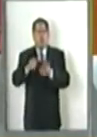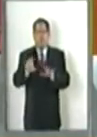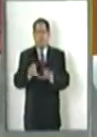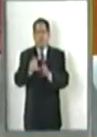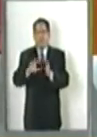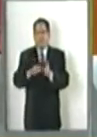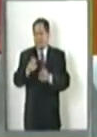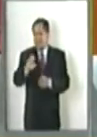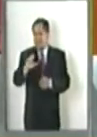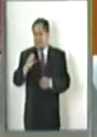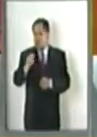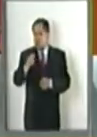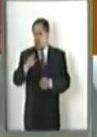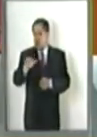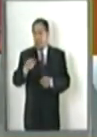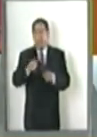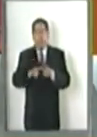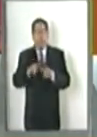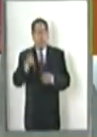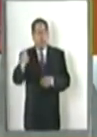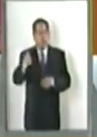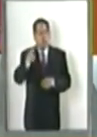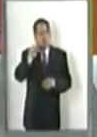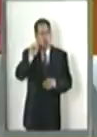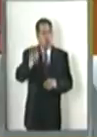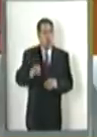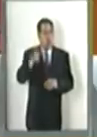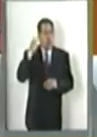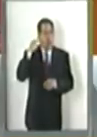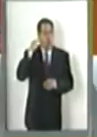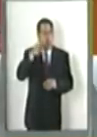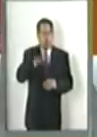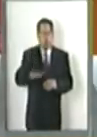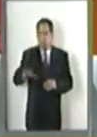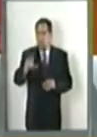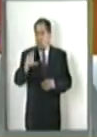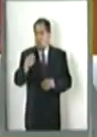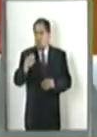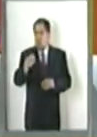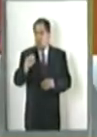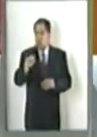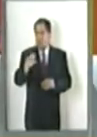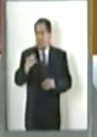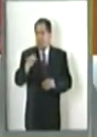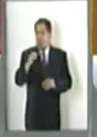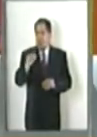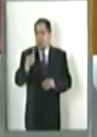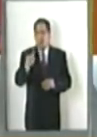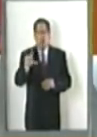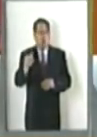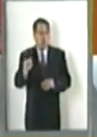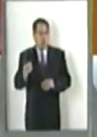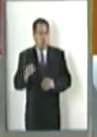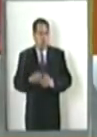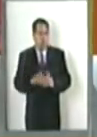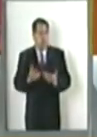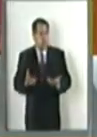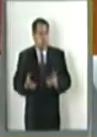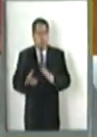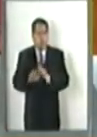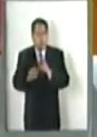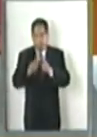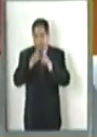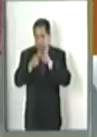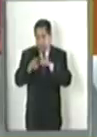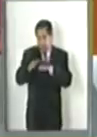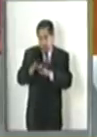Similares de Coatzacoalcos y Sur de Veracruz hiciera a la diputada Rocío Nale de legislar